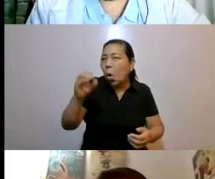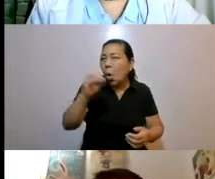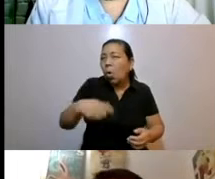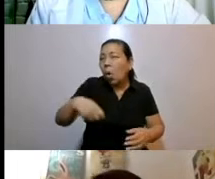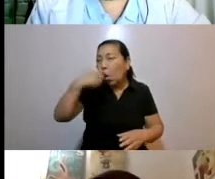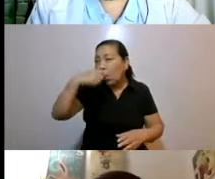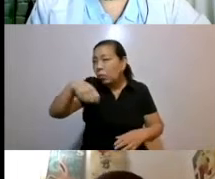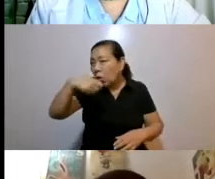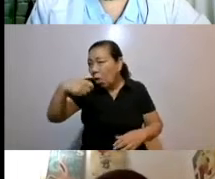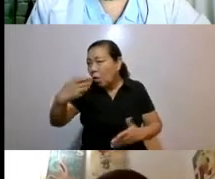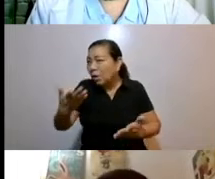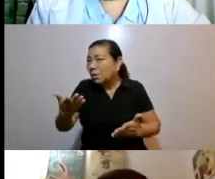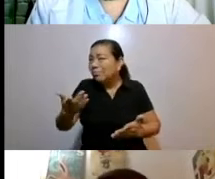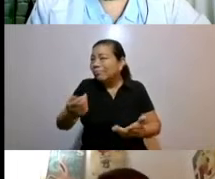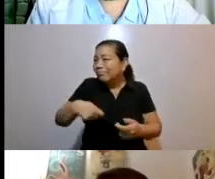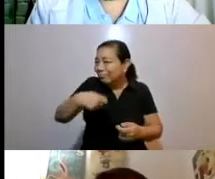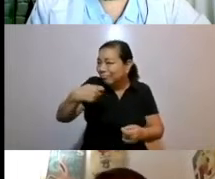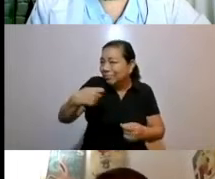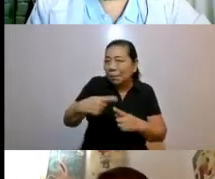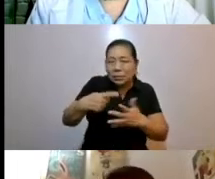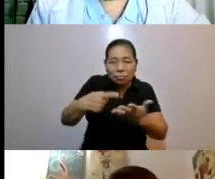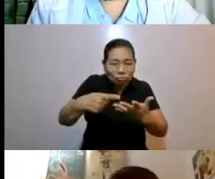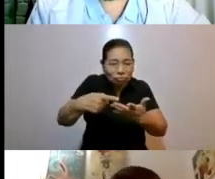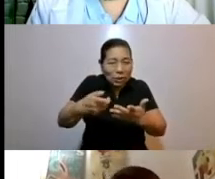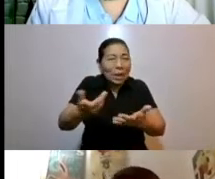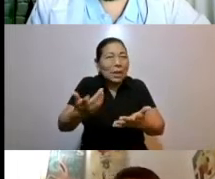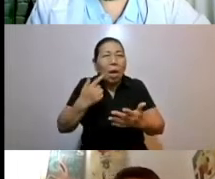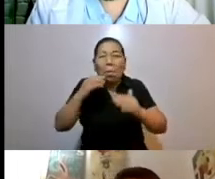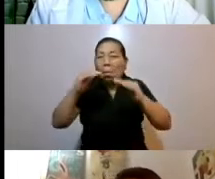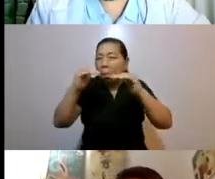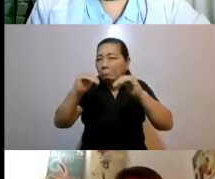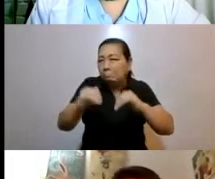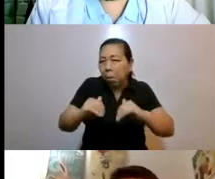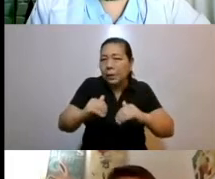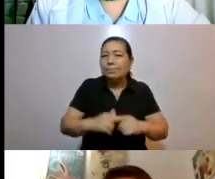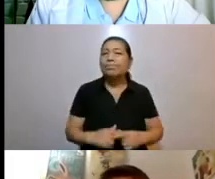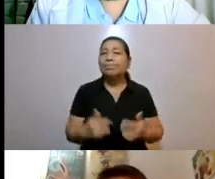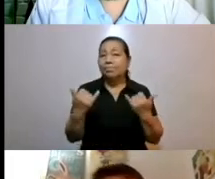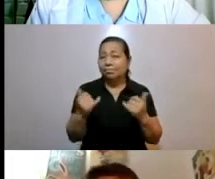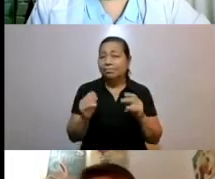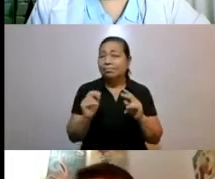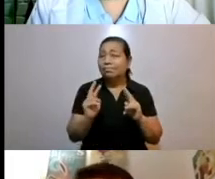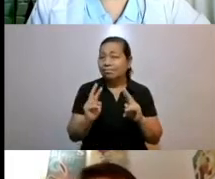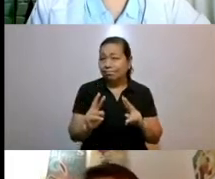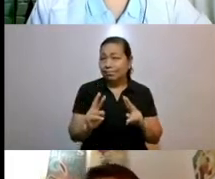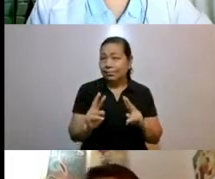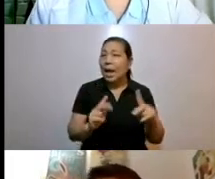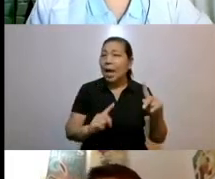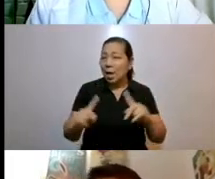que pueden estar influyendo, ¿no?, y haciéndolos mixtos predominantemente. Entonces aquí vemos